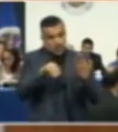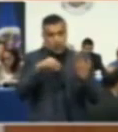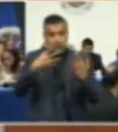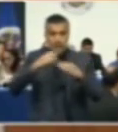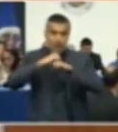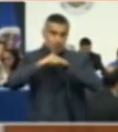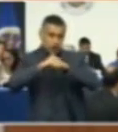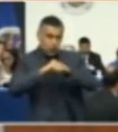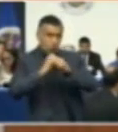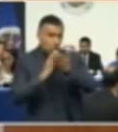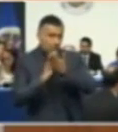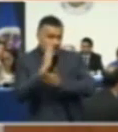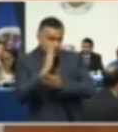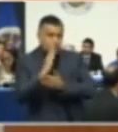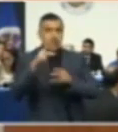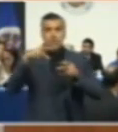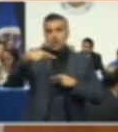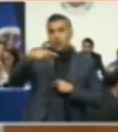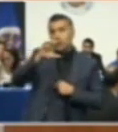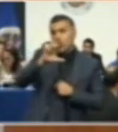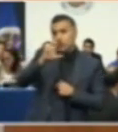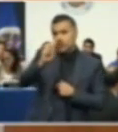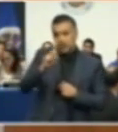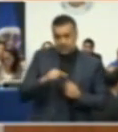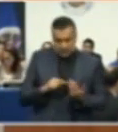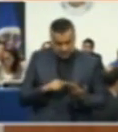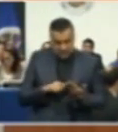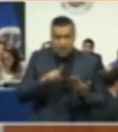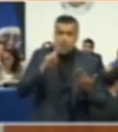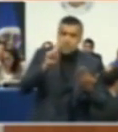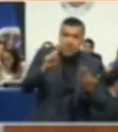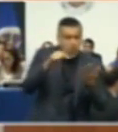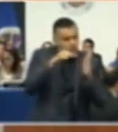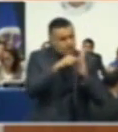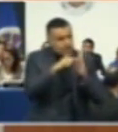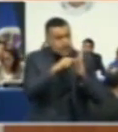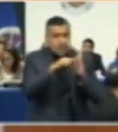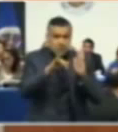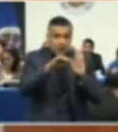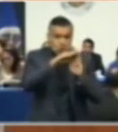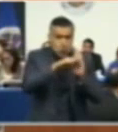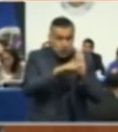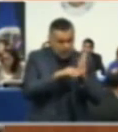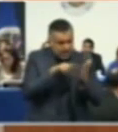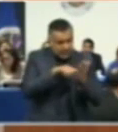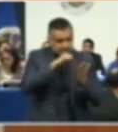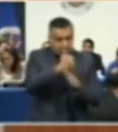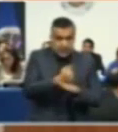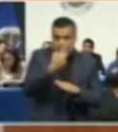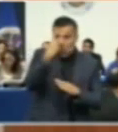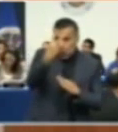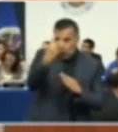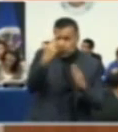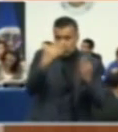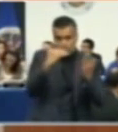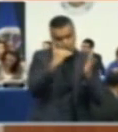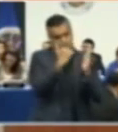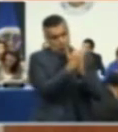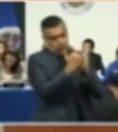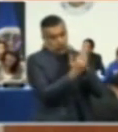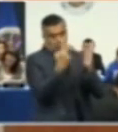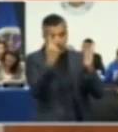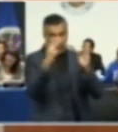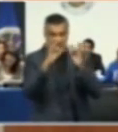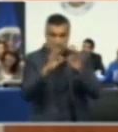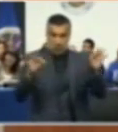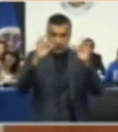la protección, los derechos de las personas con discapacidad. Pero en esa misma norma se establecía dos cosas que creo que es importante